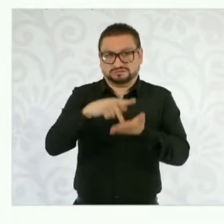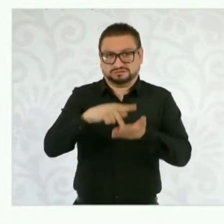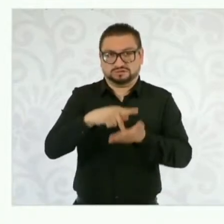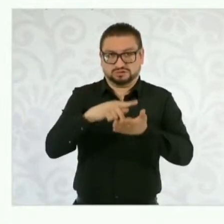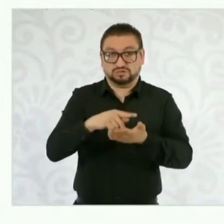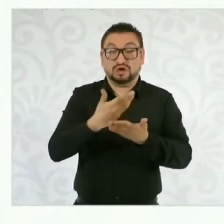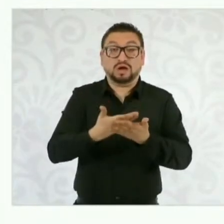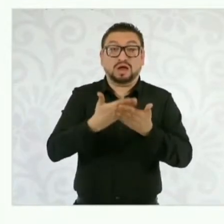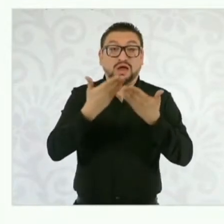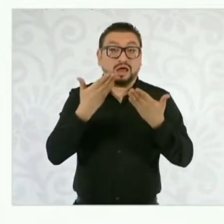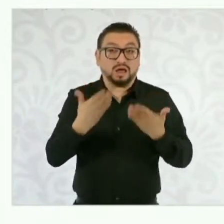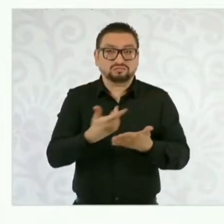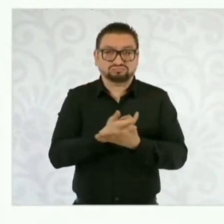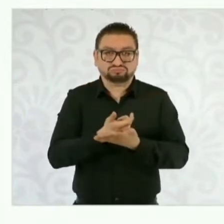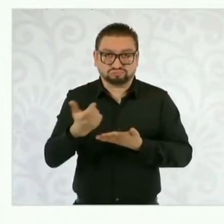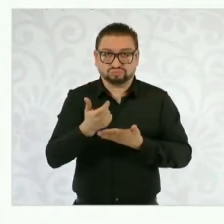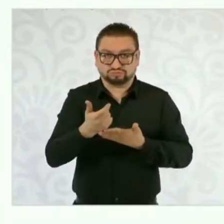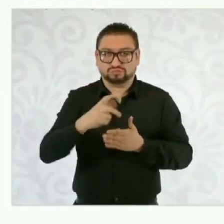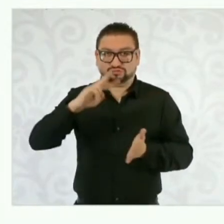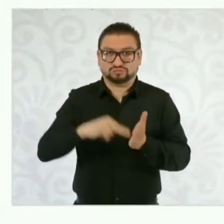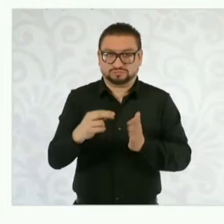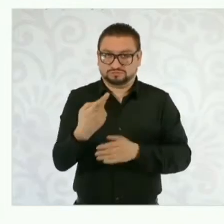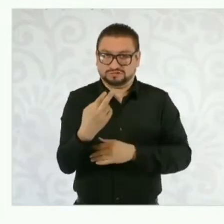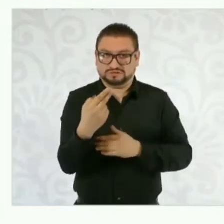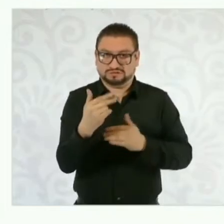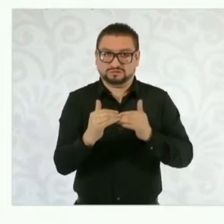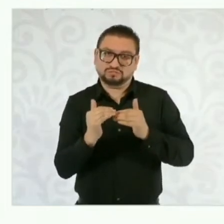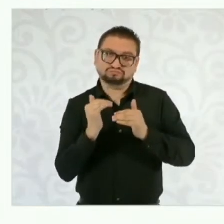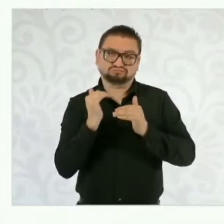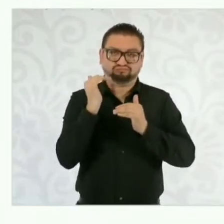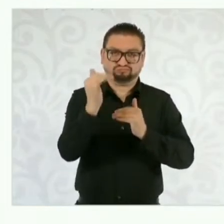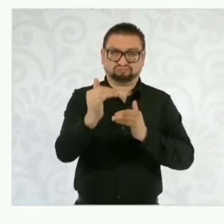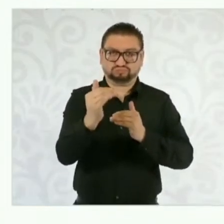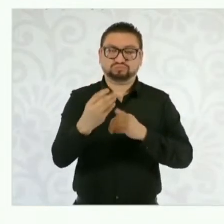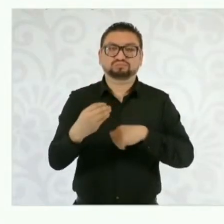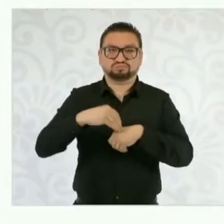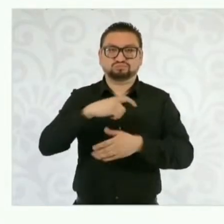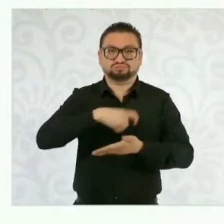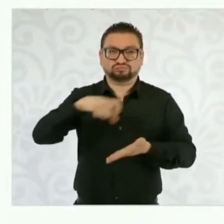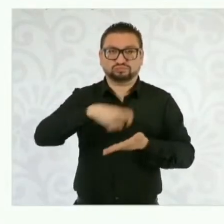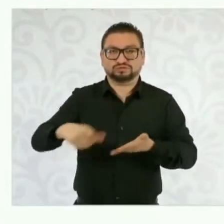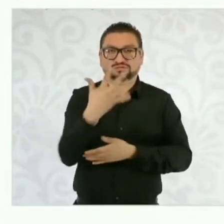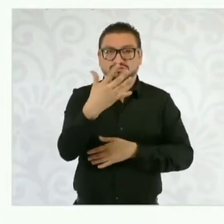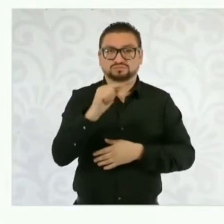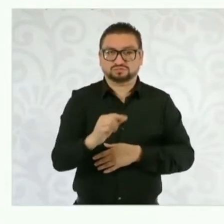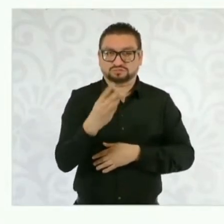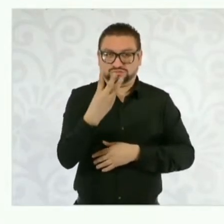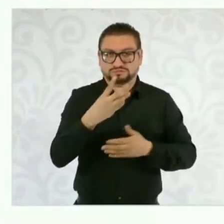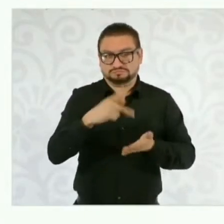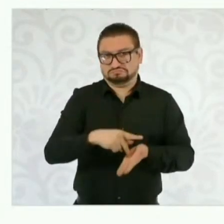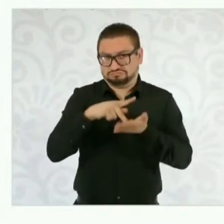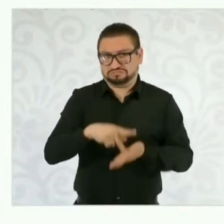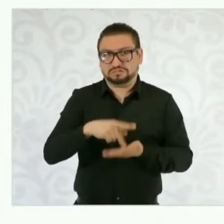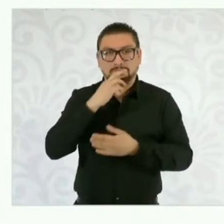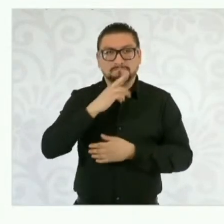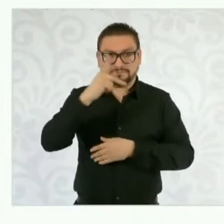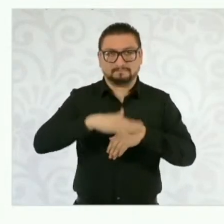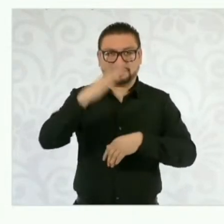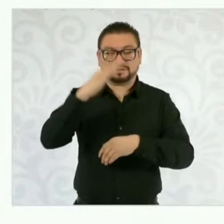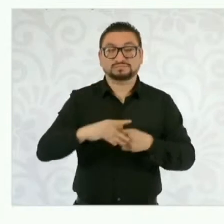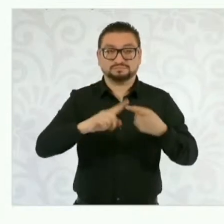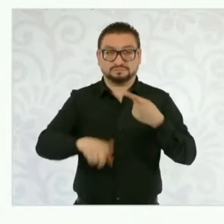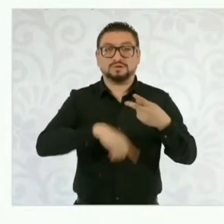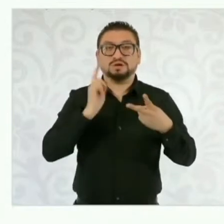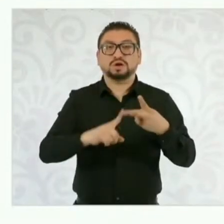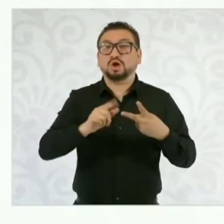Con el incremento del 2025 se podrán comprar 5.3 kilogramos. En el